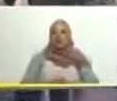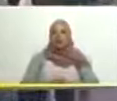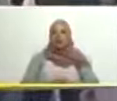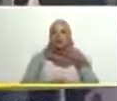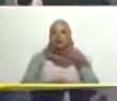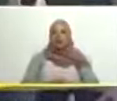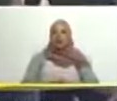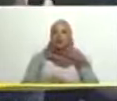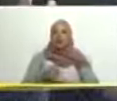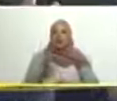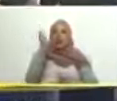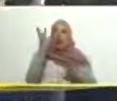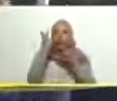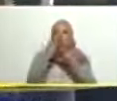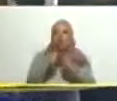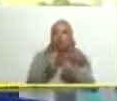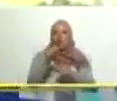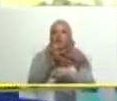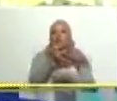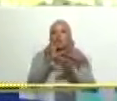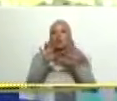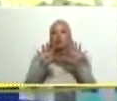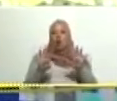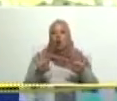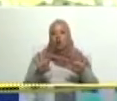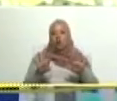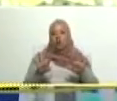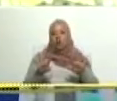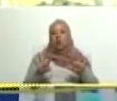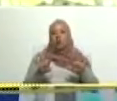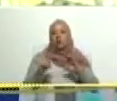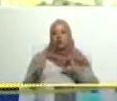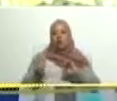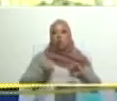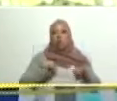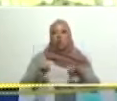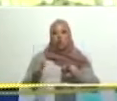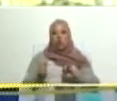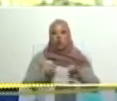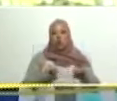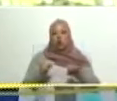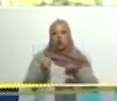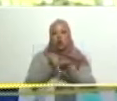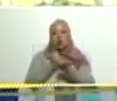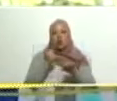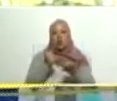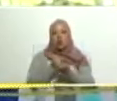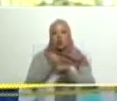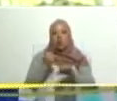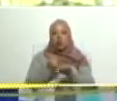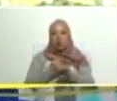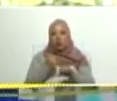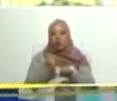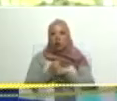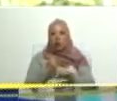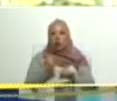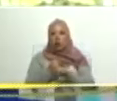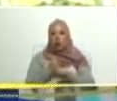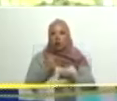Número 39, el movimiento de trabajadores,